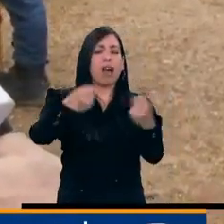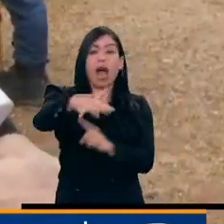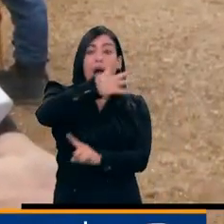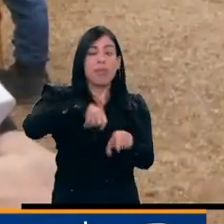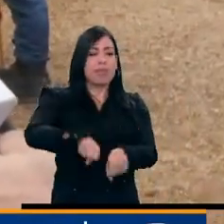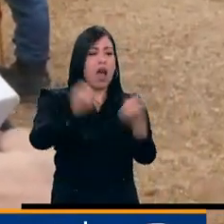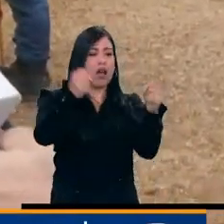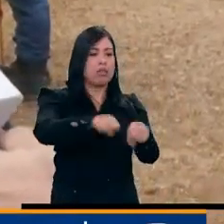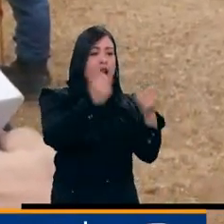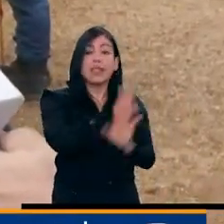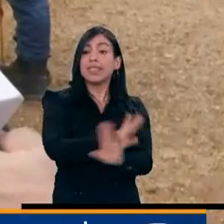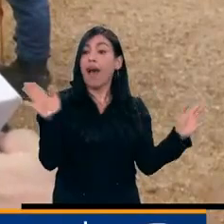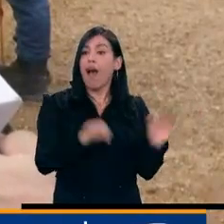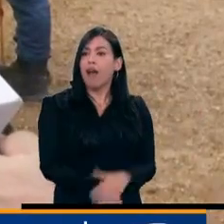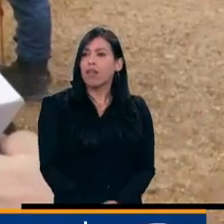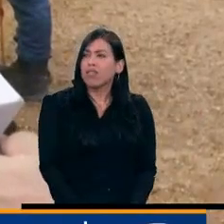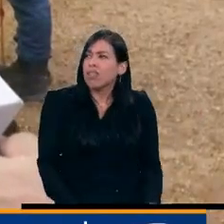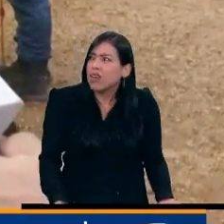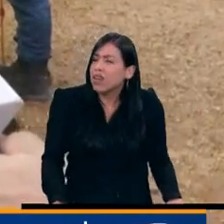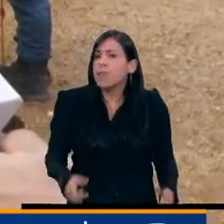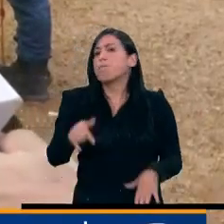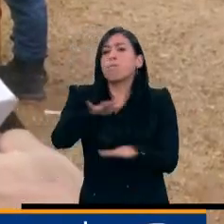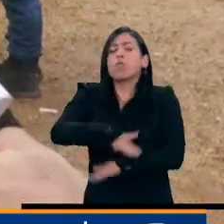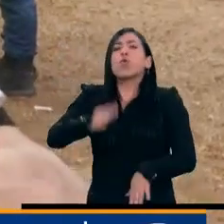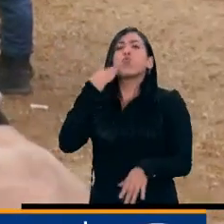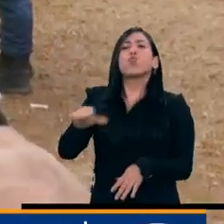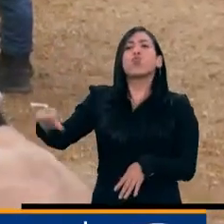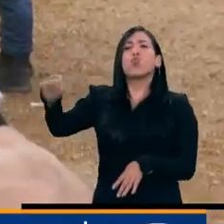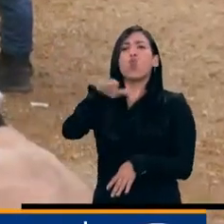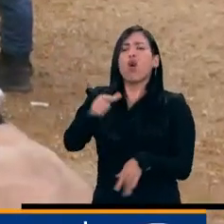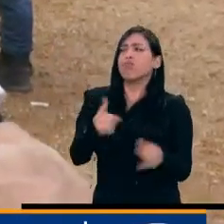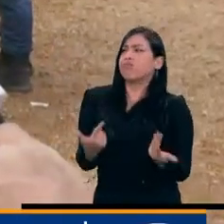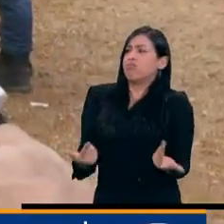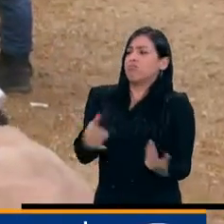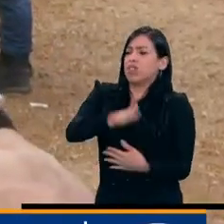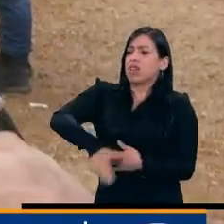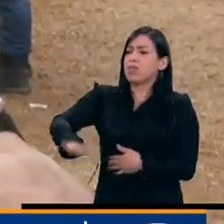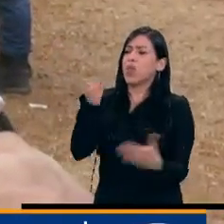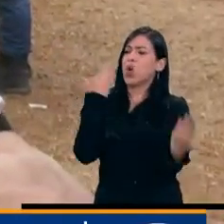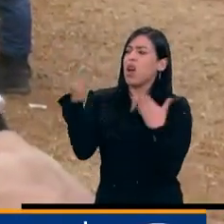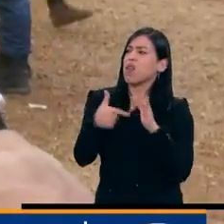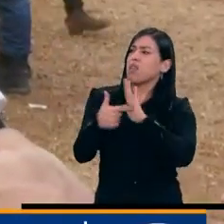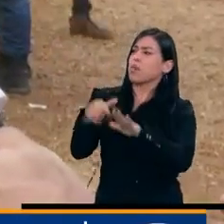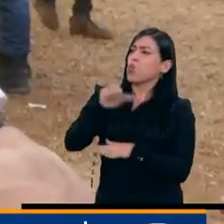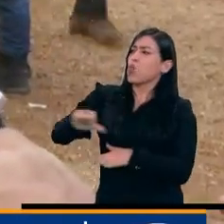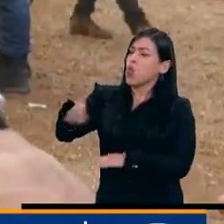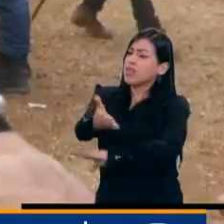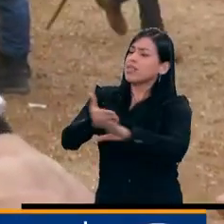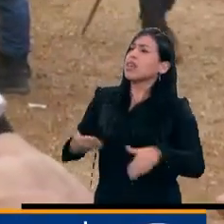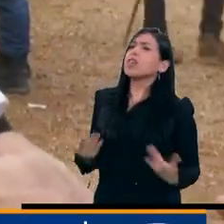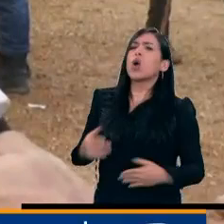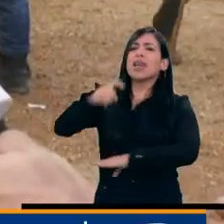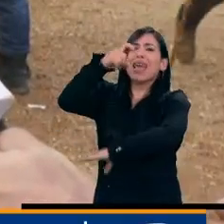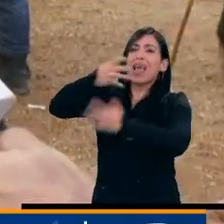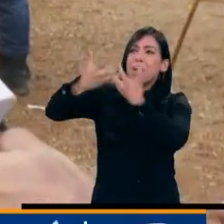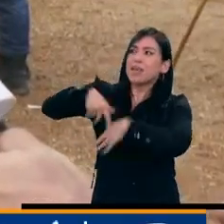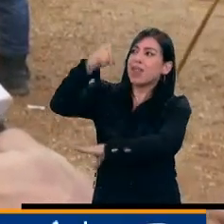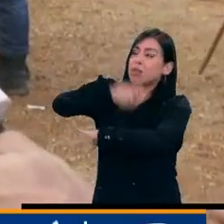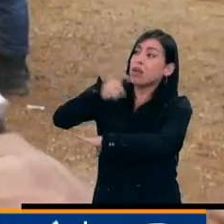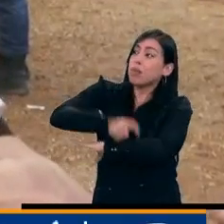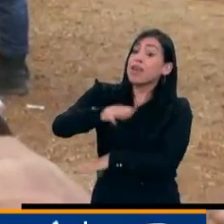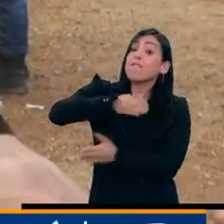medio ambiente. Como nosotros representación de mujeres en este territorio, lo que le exigimos a la petrolera es que